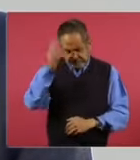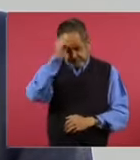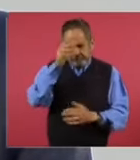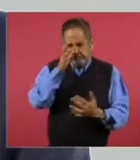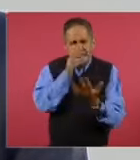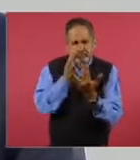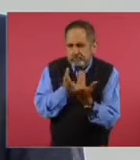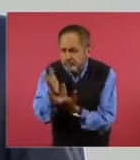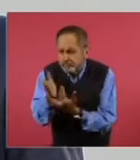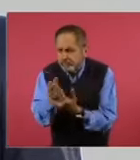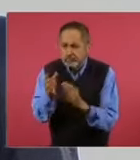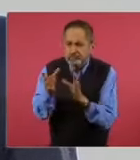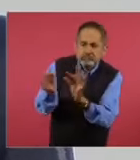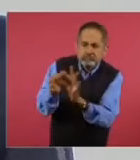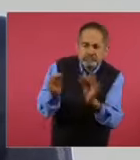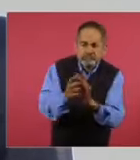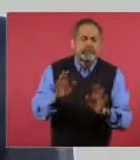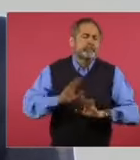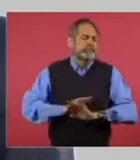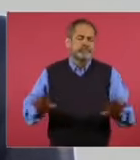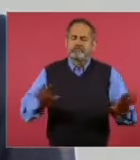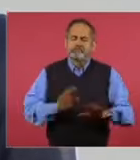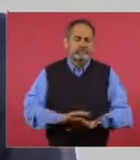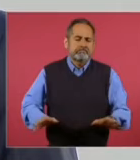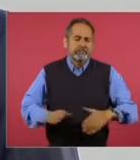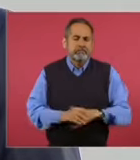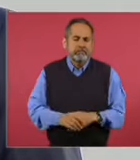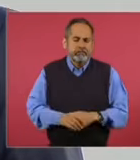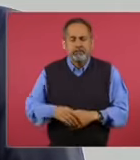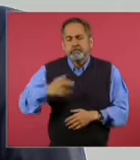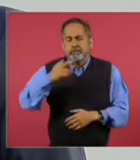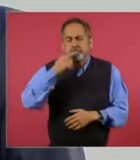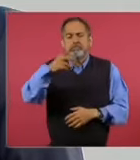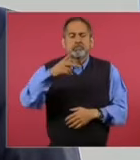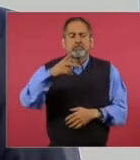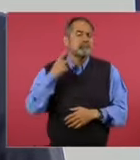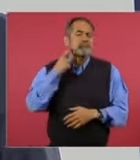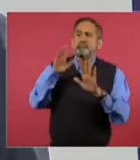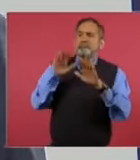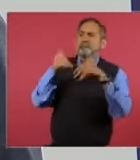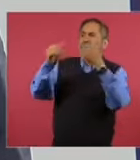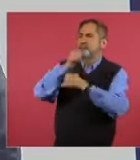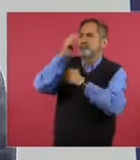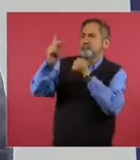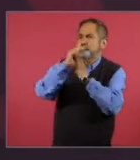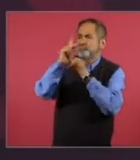No intervención. Y la mejor política exterior